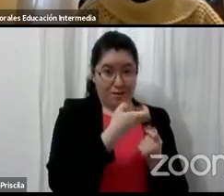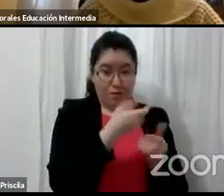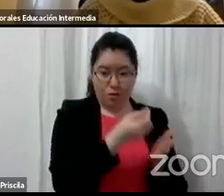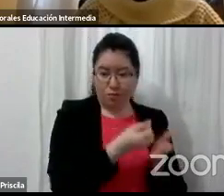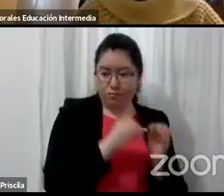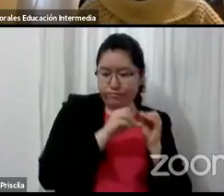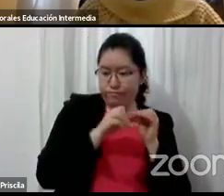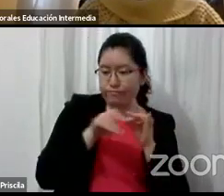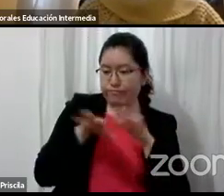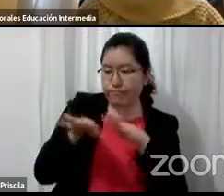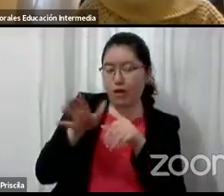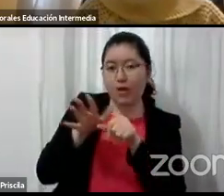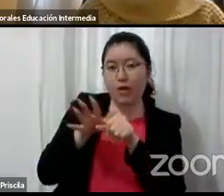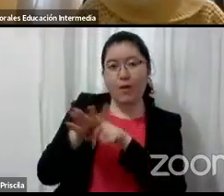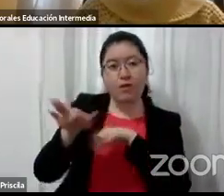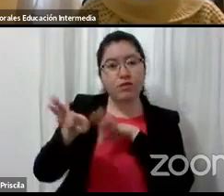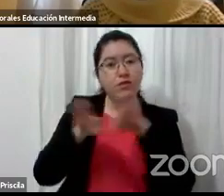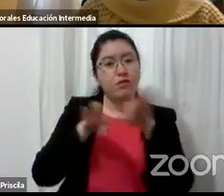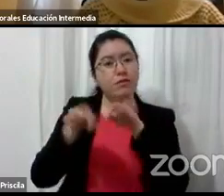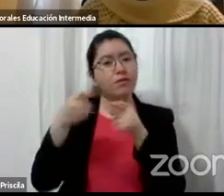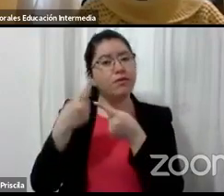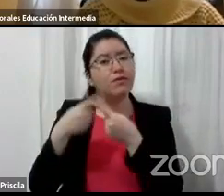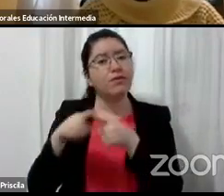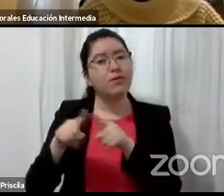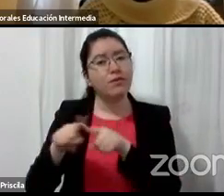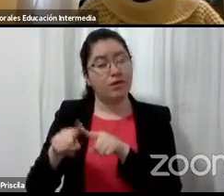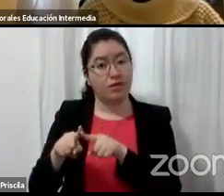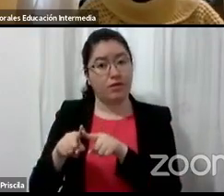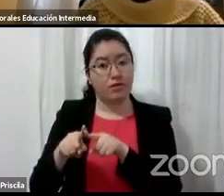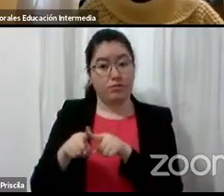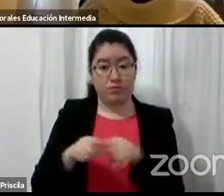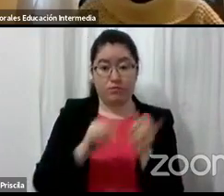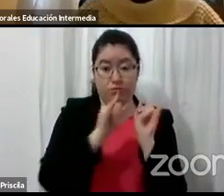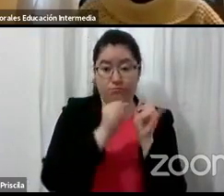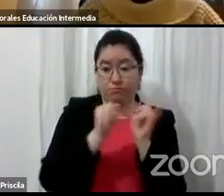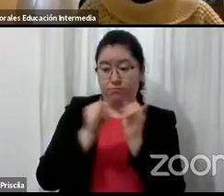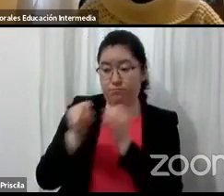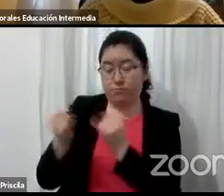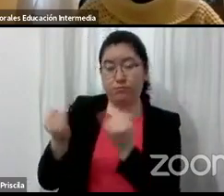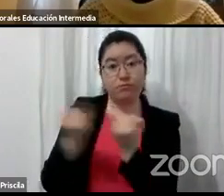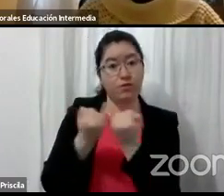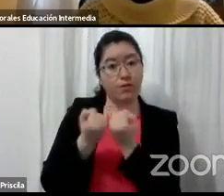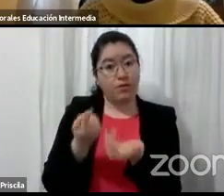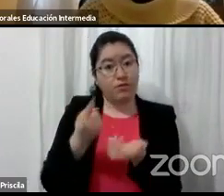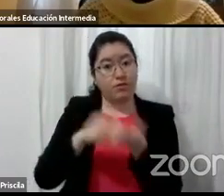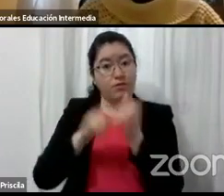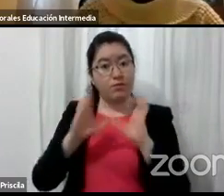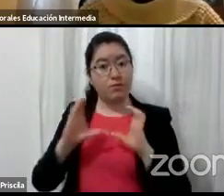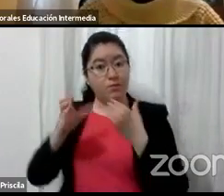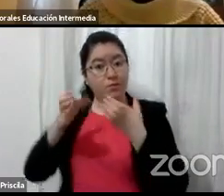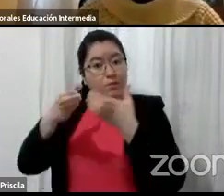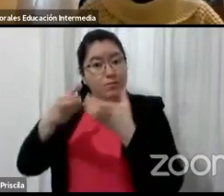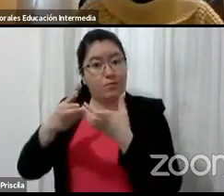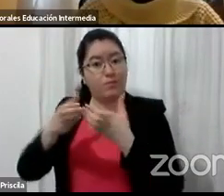y procesos, no solo evidentemente individuales, sino también comunitarios y colectivos.